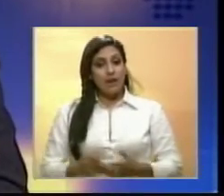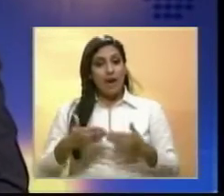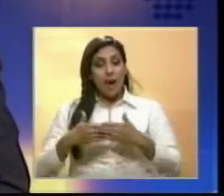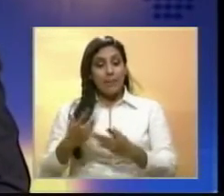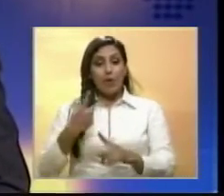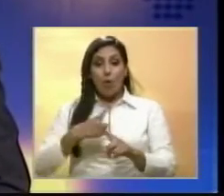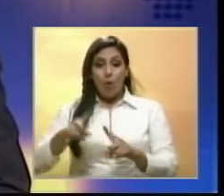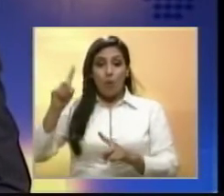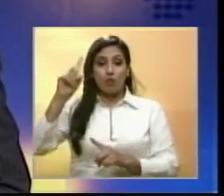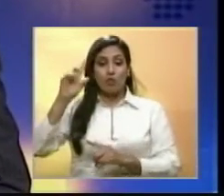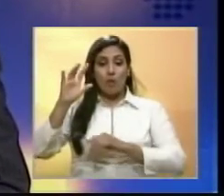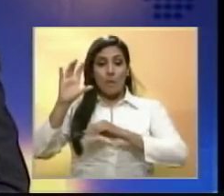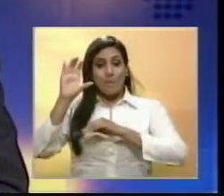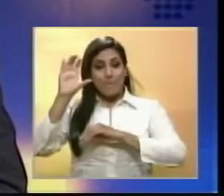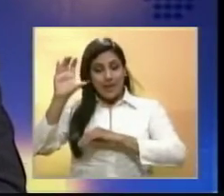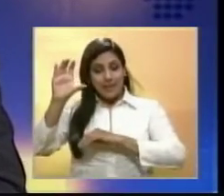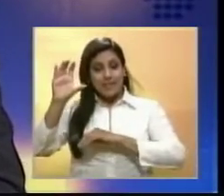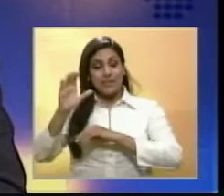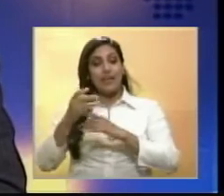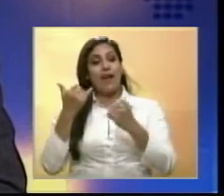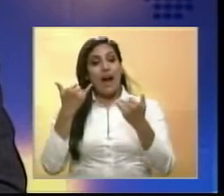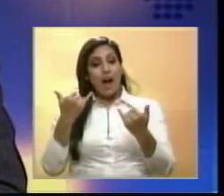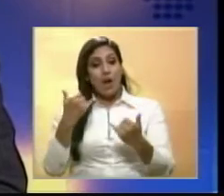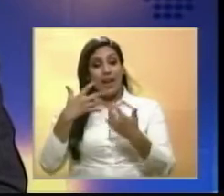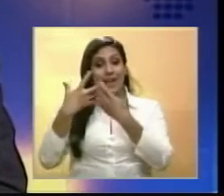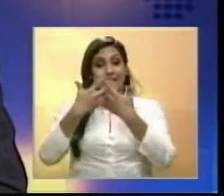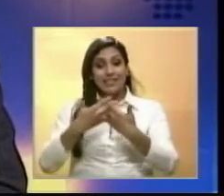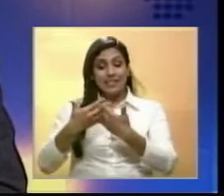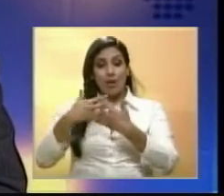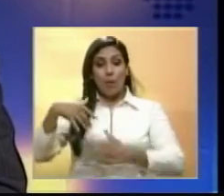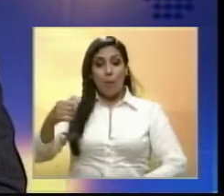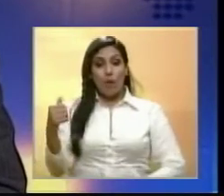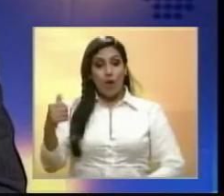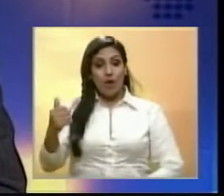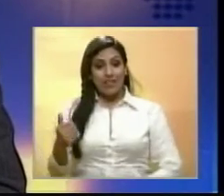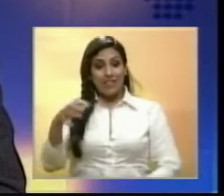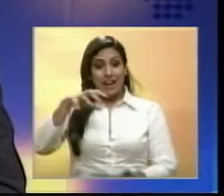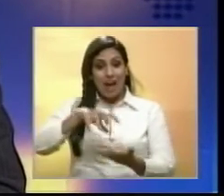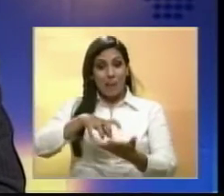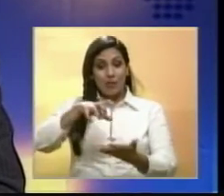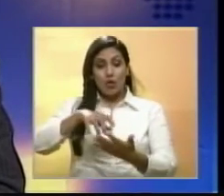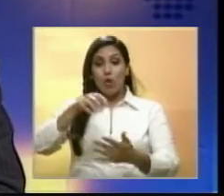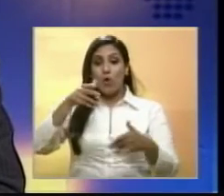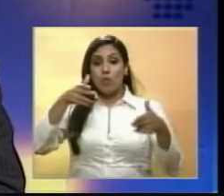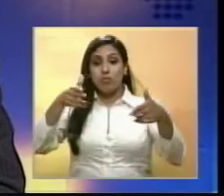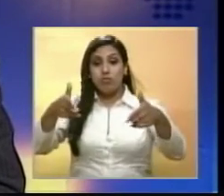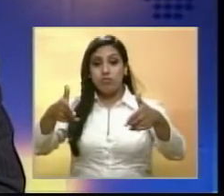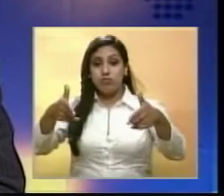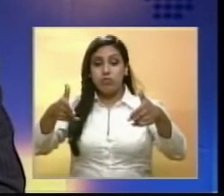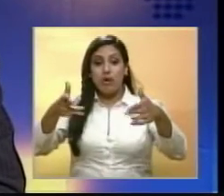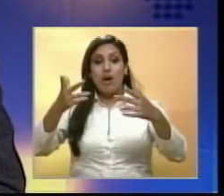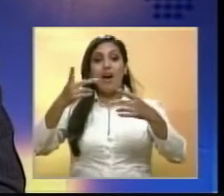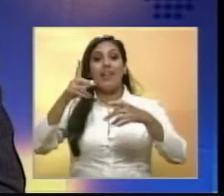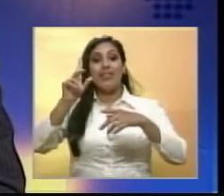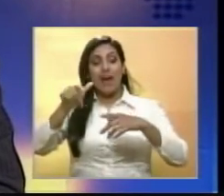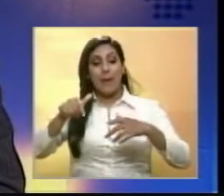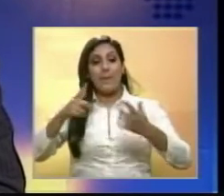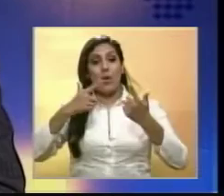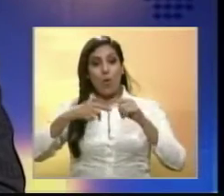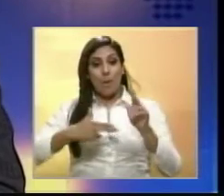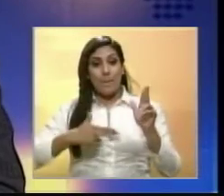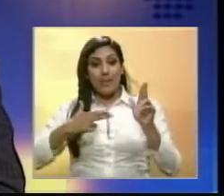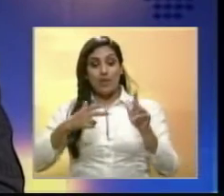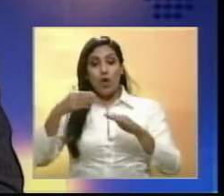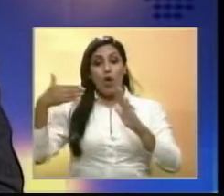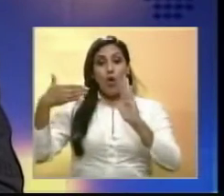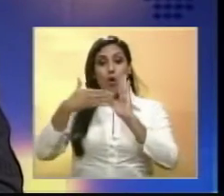Amigos, y más allá de nuestras fronteras, en Estados Unidos, la policía del Capitolio acusó de asalto con arma mortífera y asalto armado